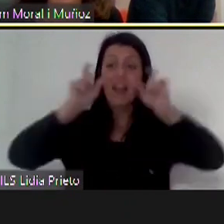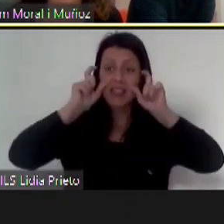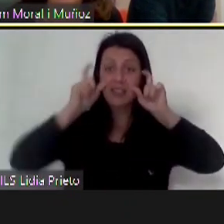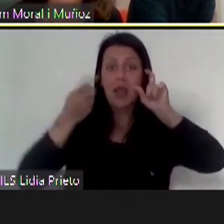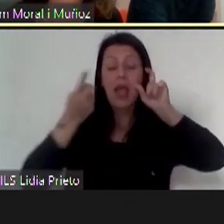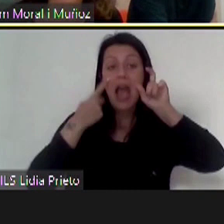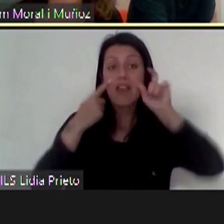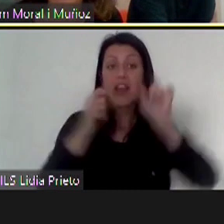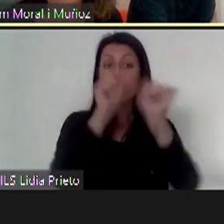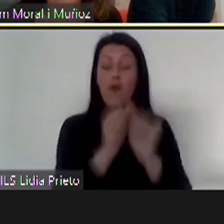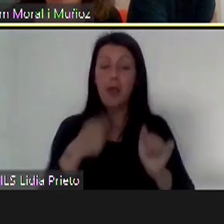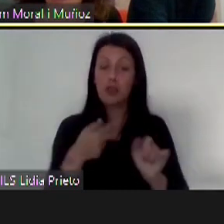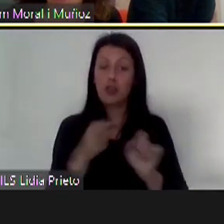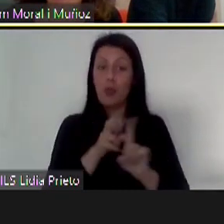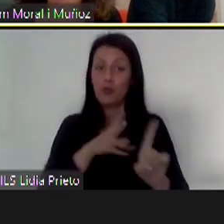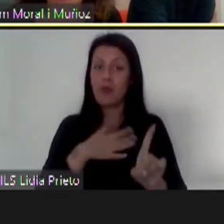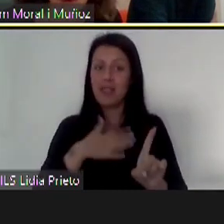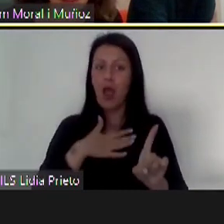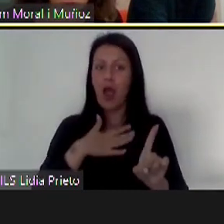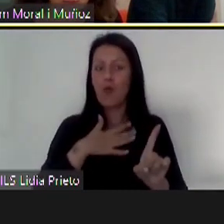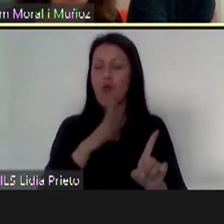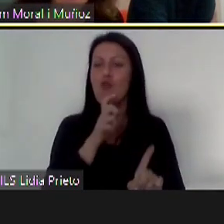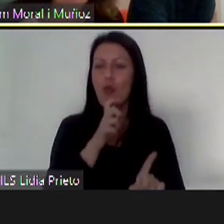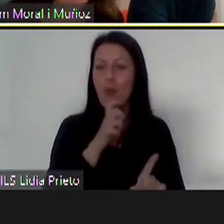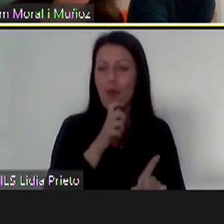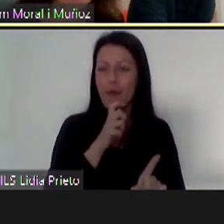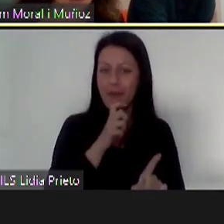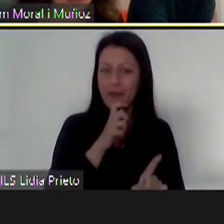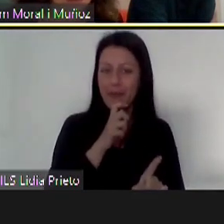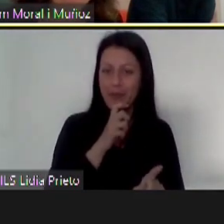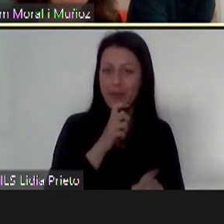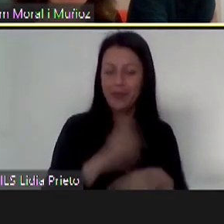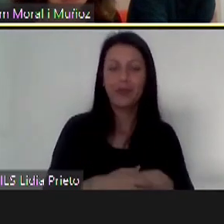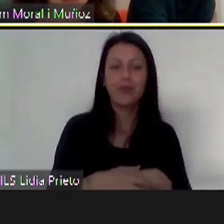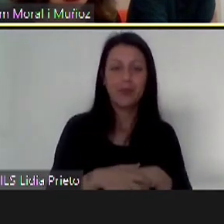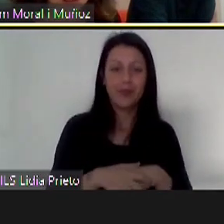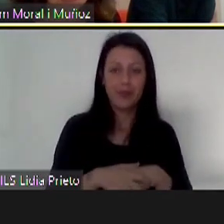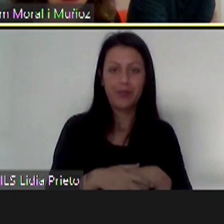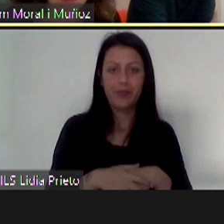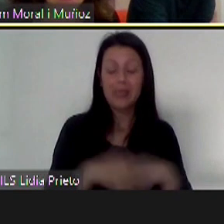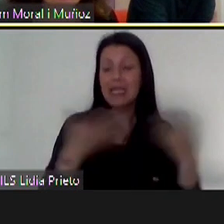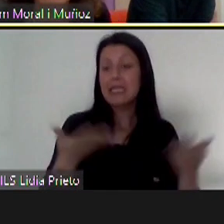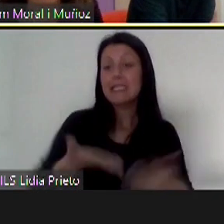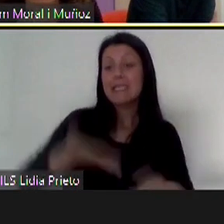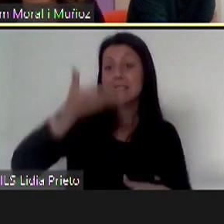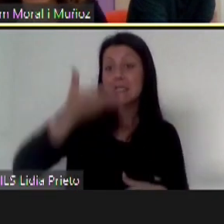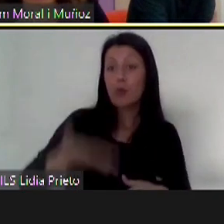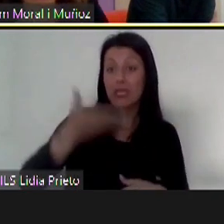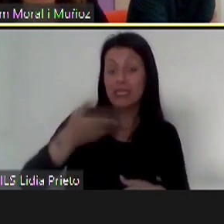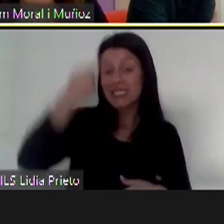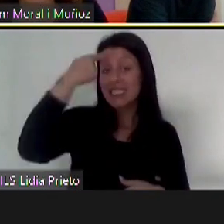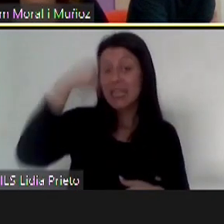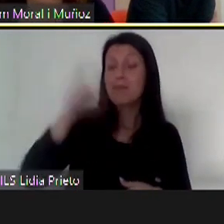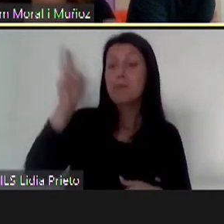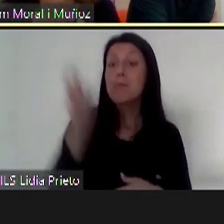situamos, vemos la realidad de una forma o la podemos ver de otra. Entonces, es importante también saber de dónde